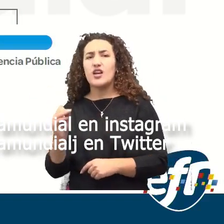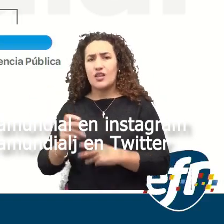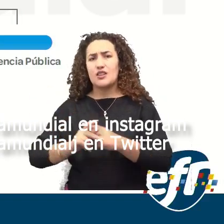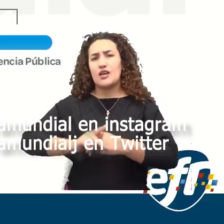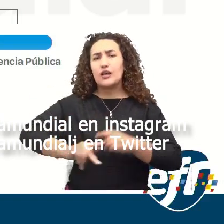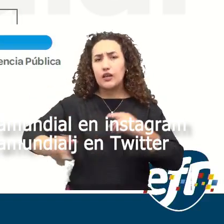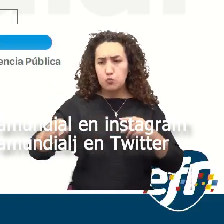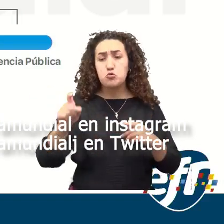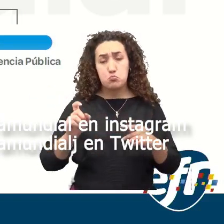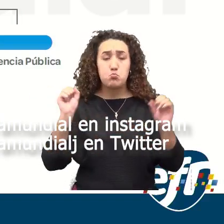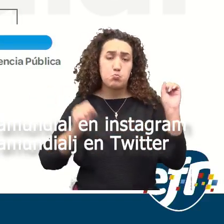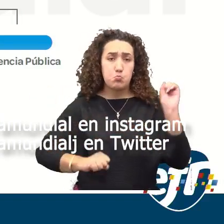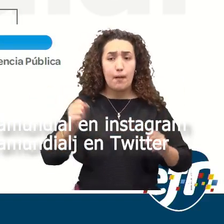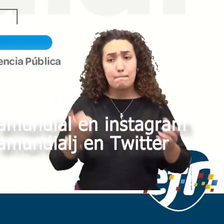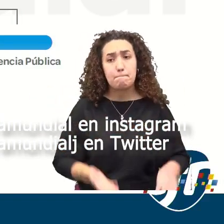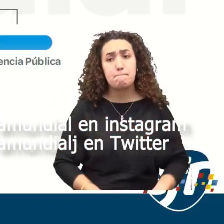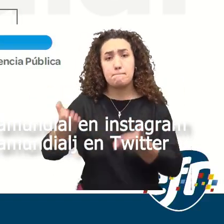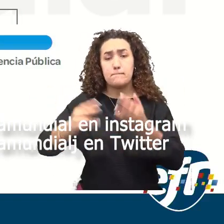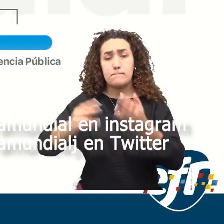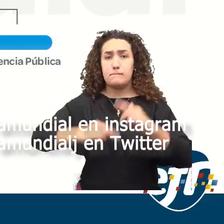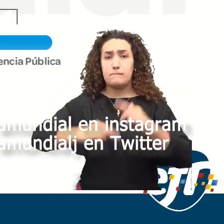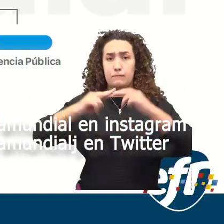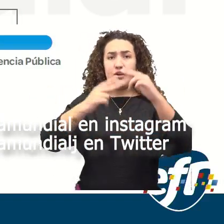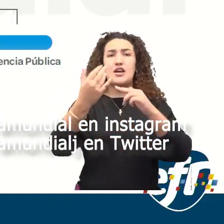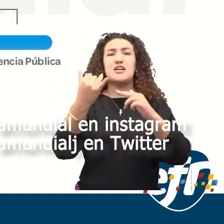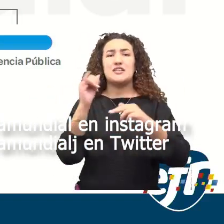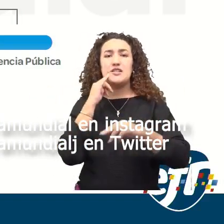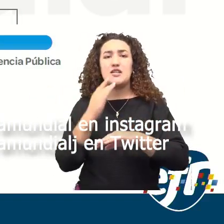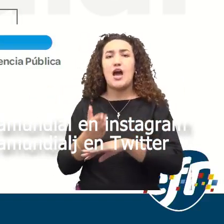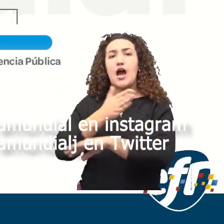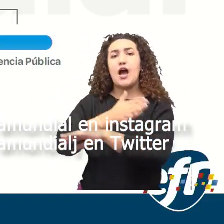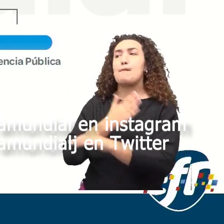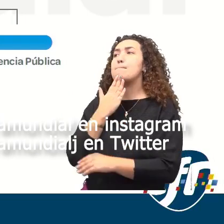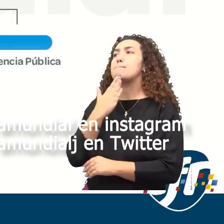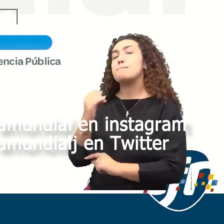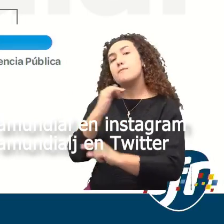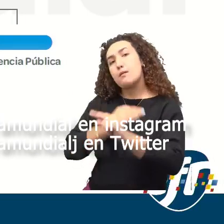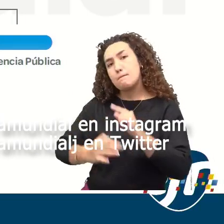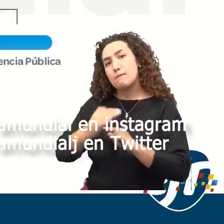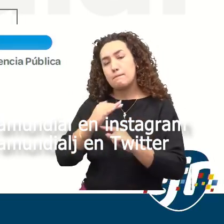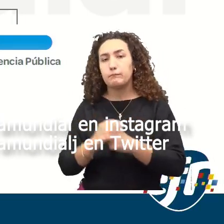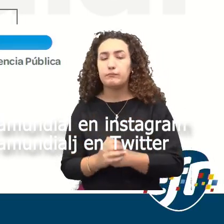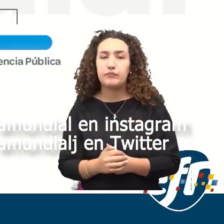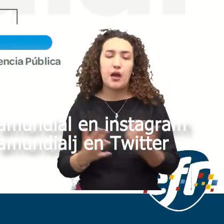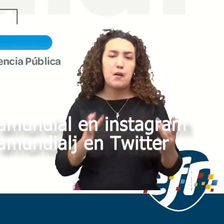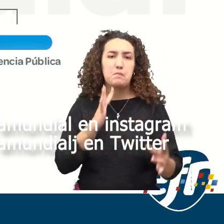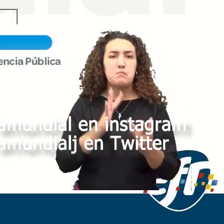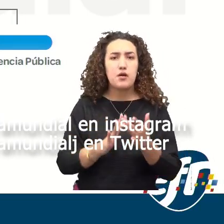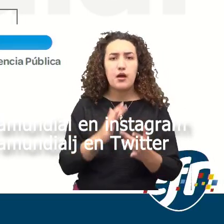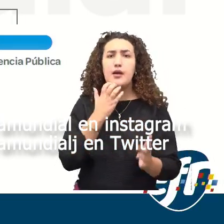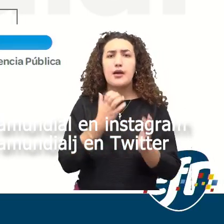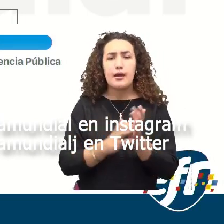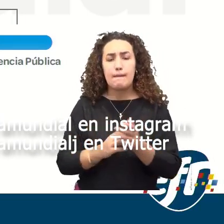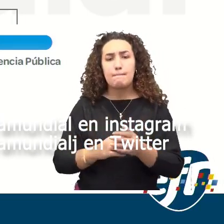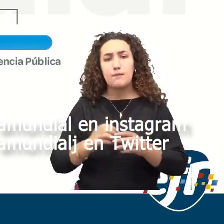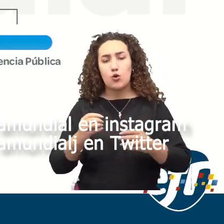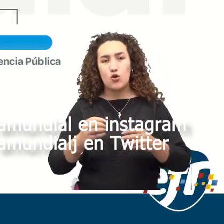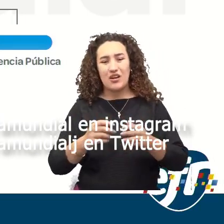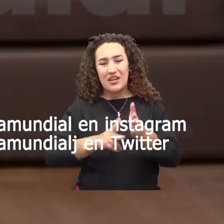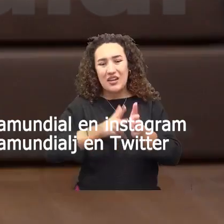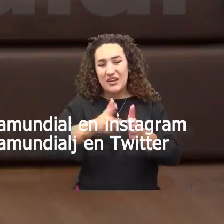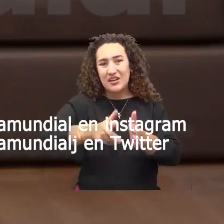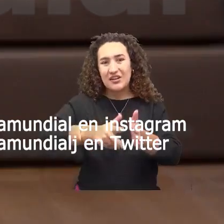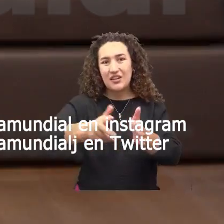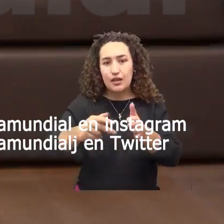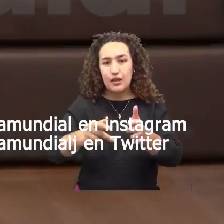obra que ya se concertaron con la Autoridad de Licencias Ambientales, como el levantamiento de todos los rieles, la